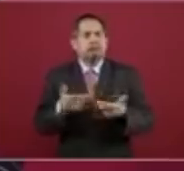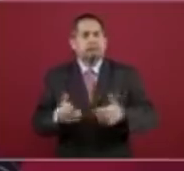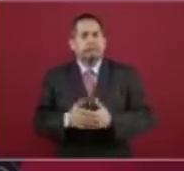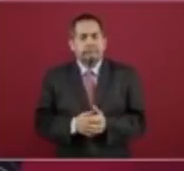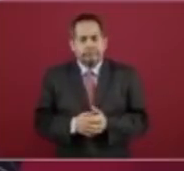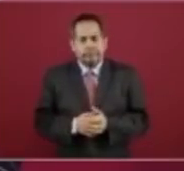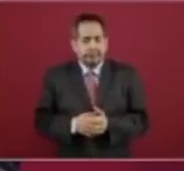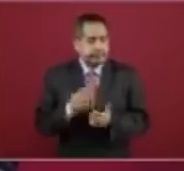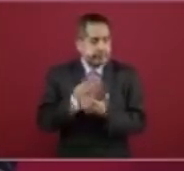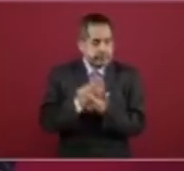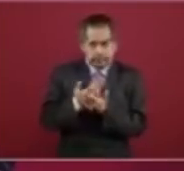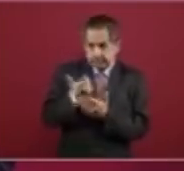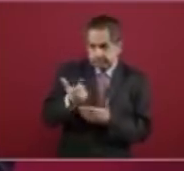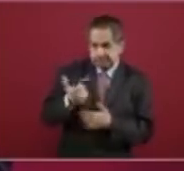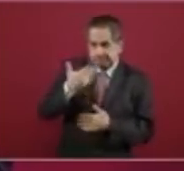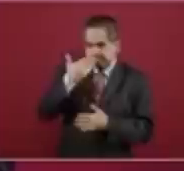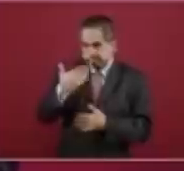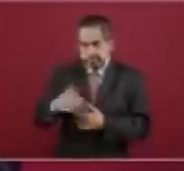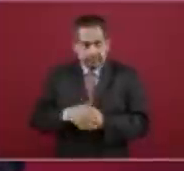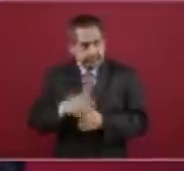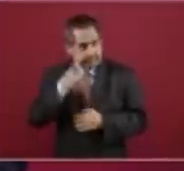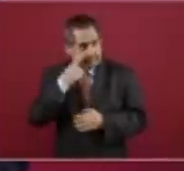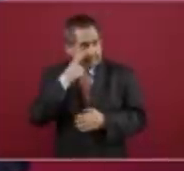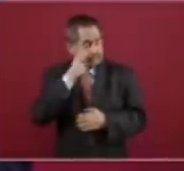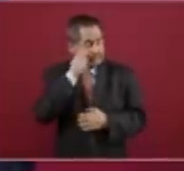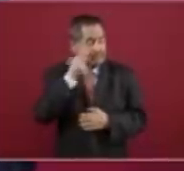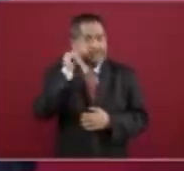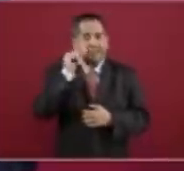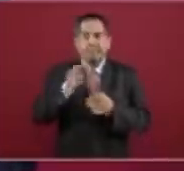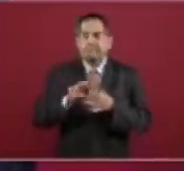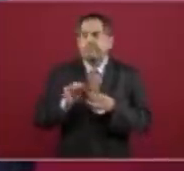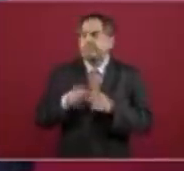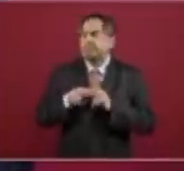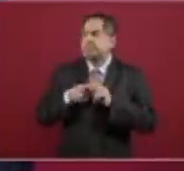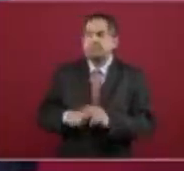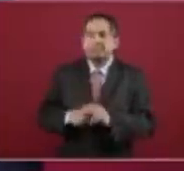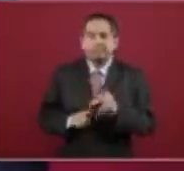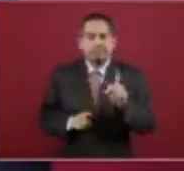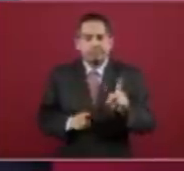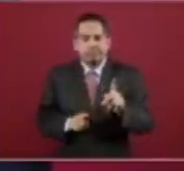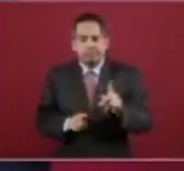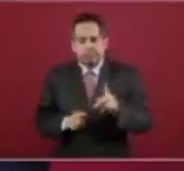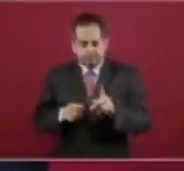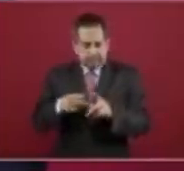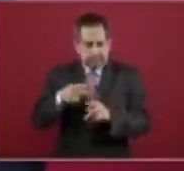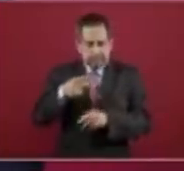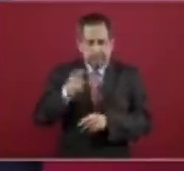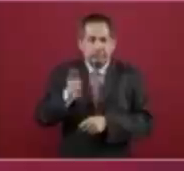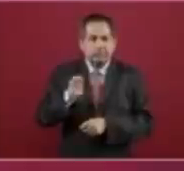La economía va muy bien. Miren, ayer empieza el segundo